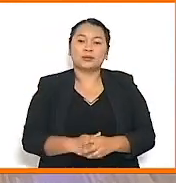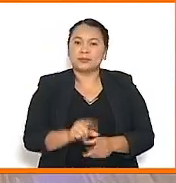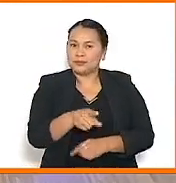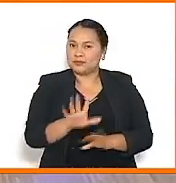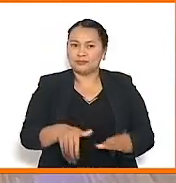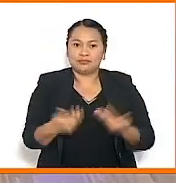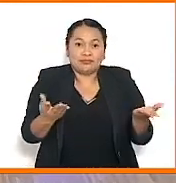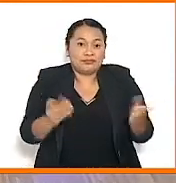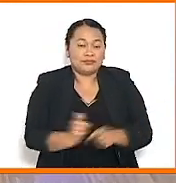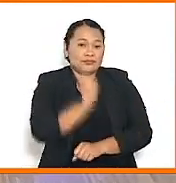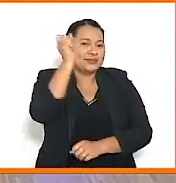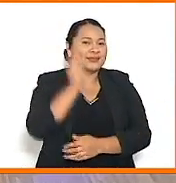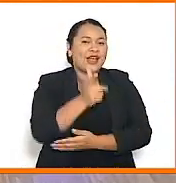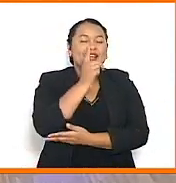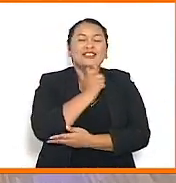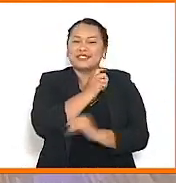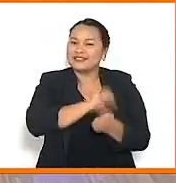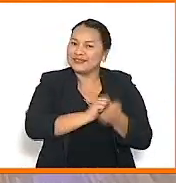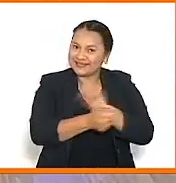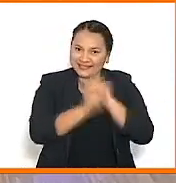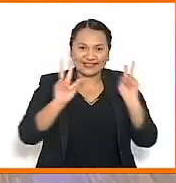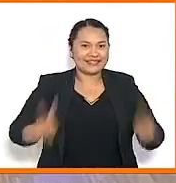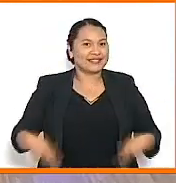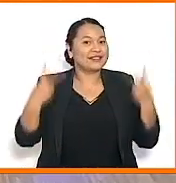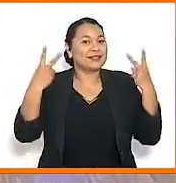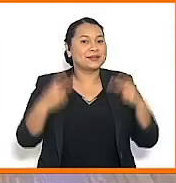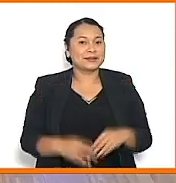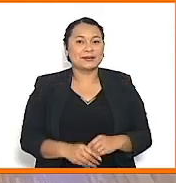te la vas a ganar? Loto te cambia la vida.